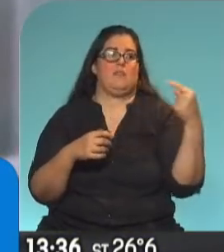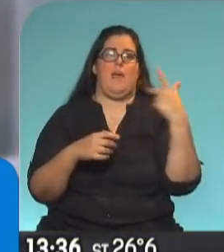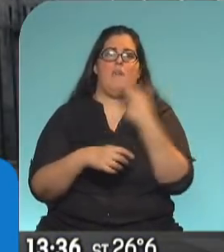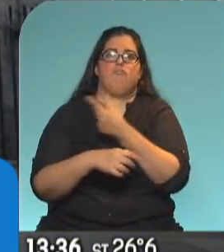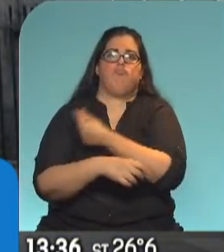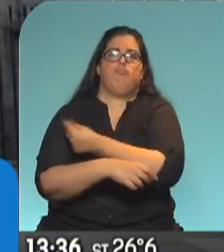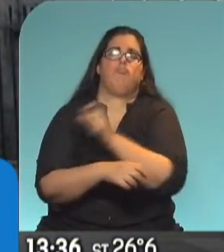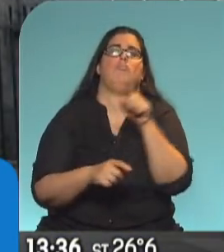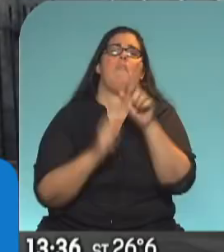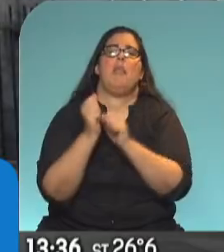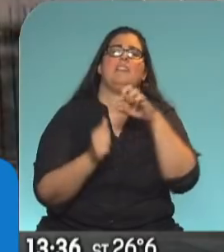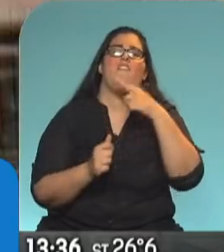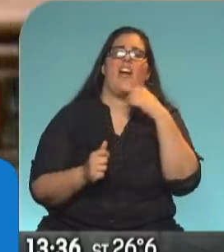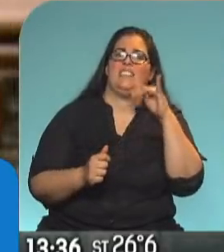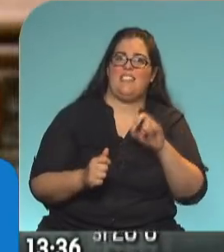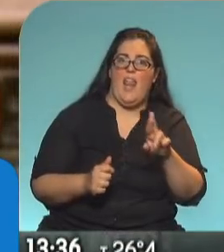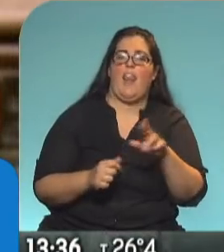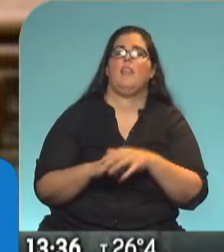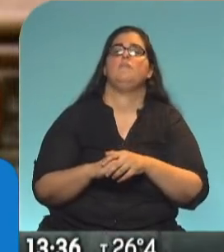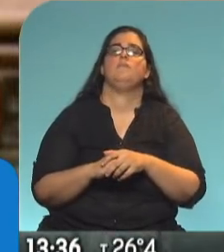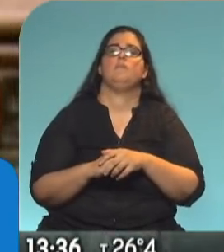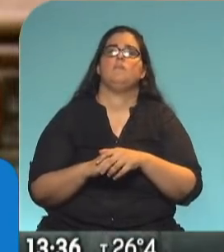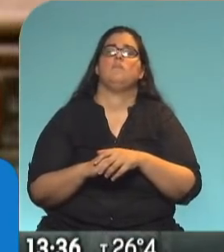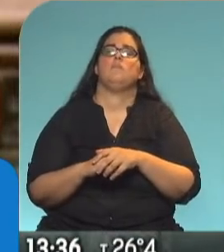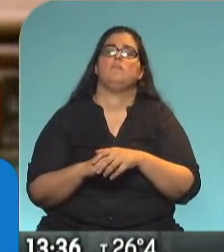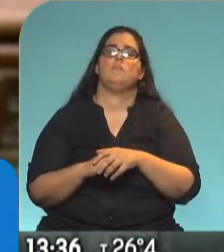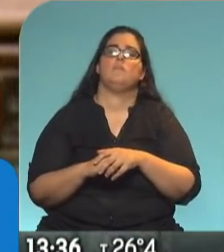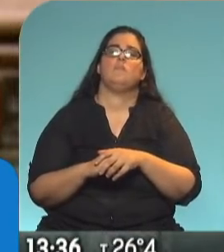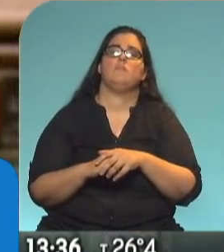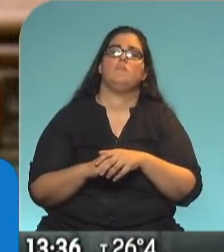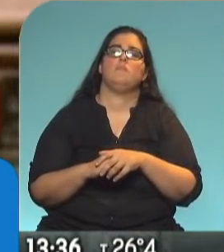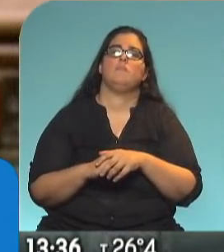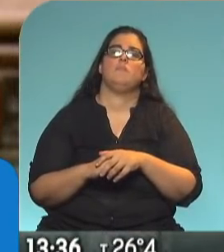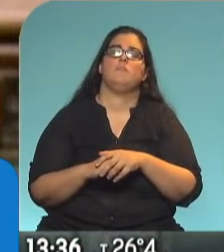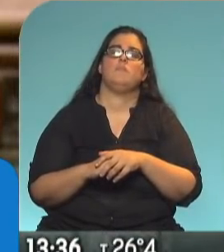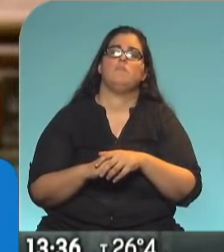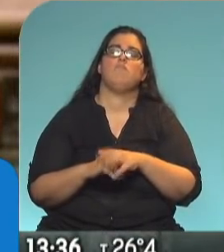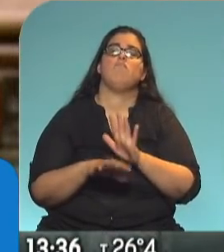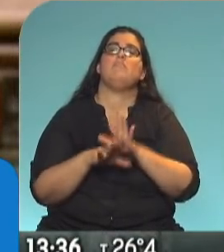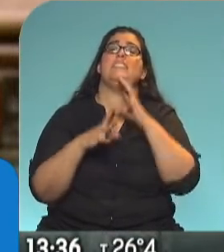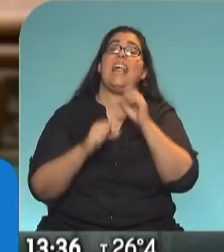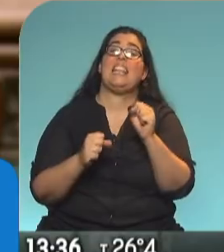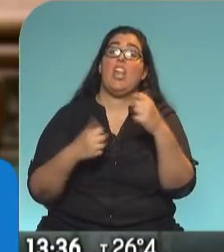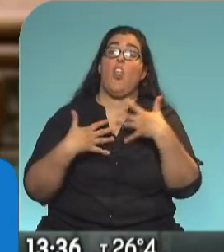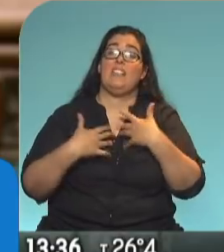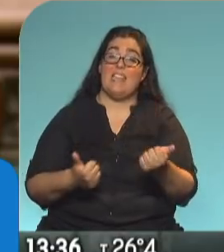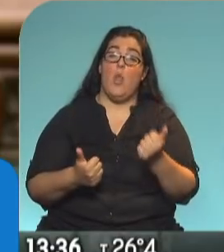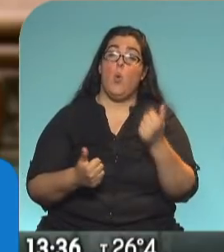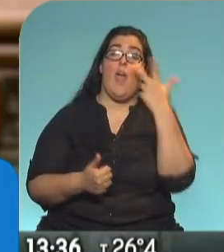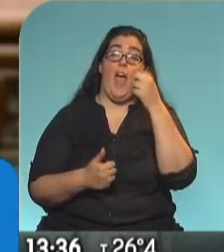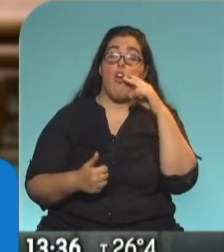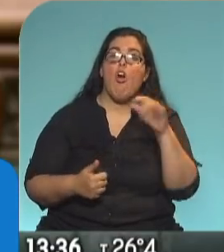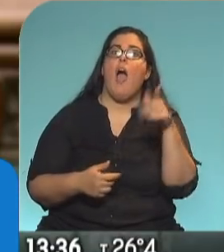días de euforia para Downing Street. This is a monumental step forward. El secretario de Salud, Matt Hancock,